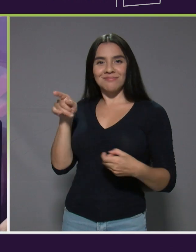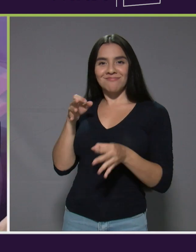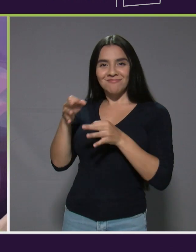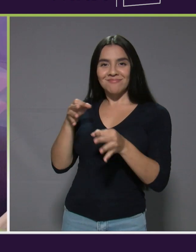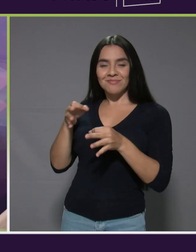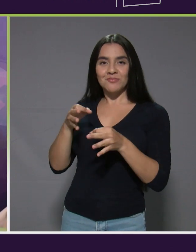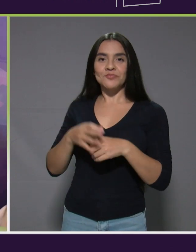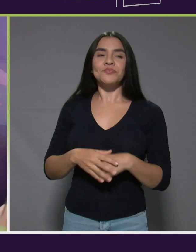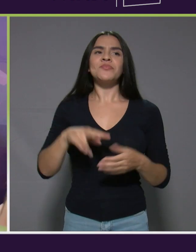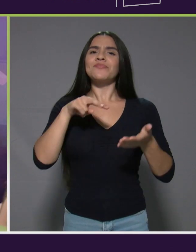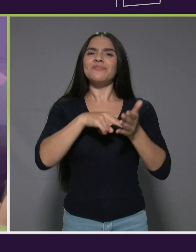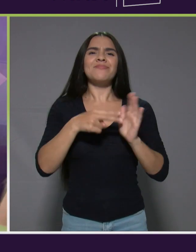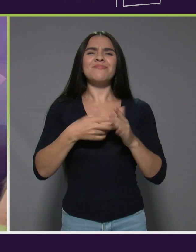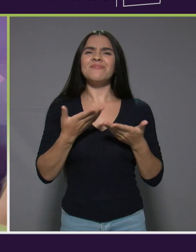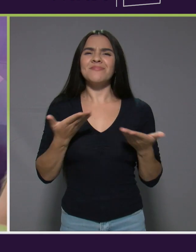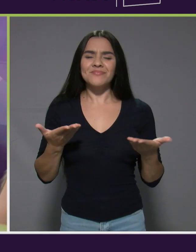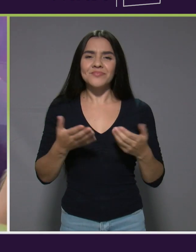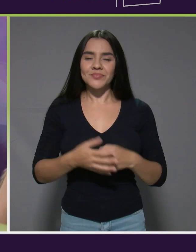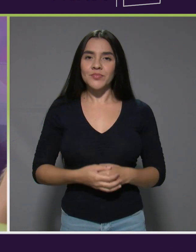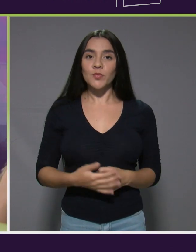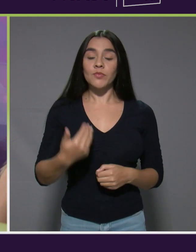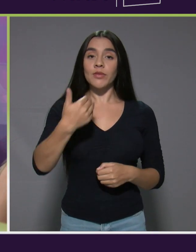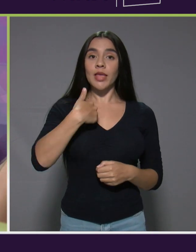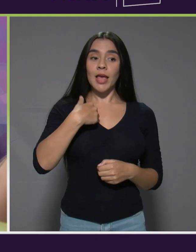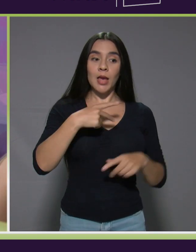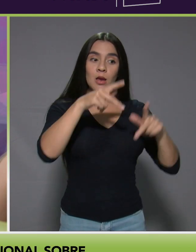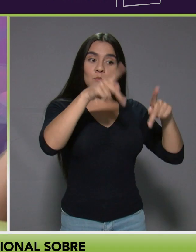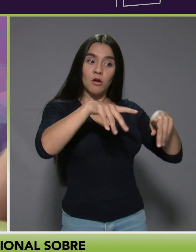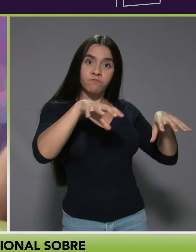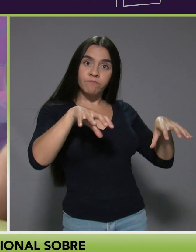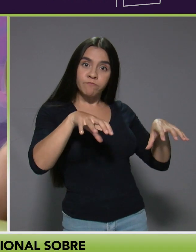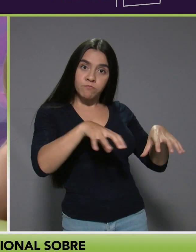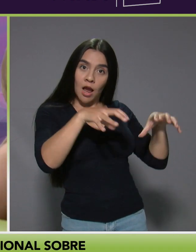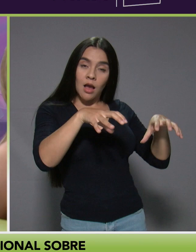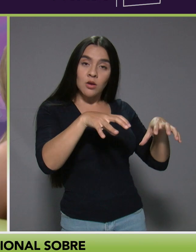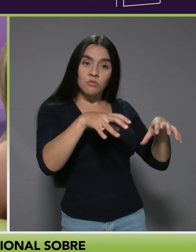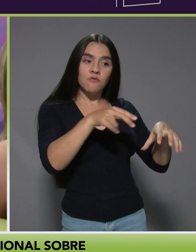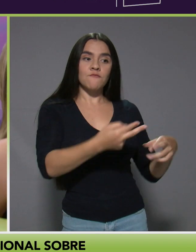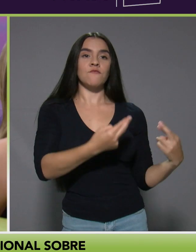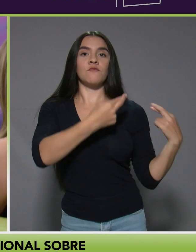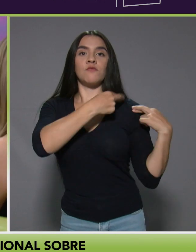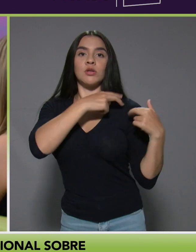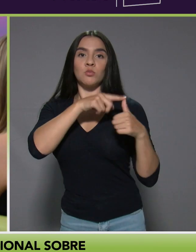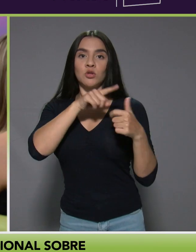quiere decir que hay actores responsables,